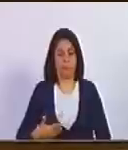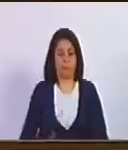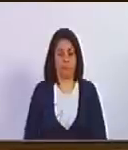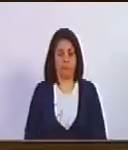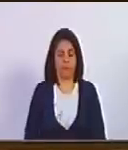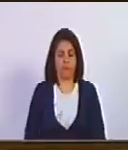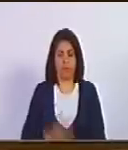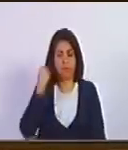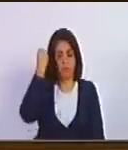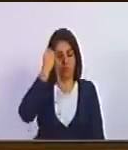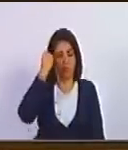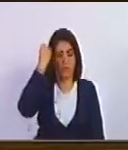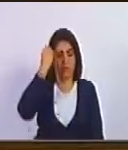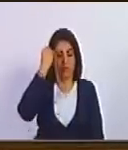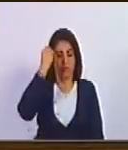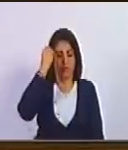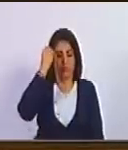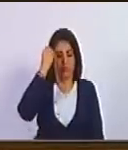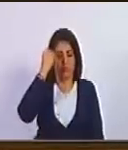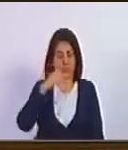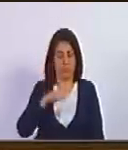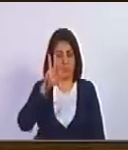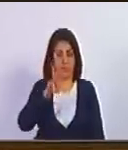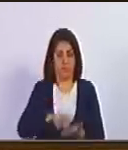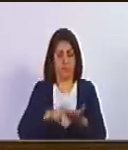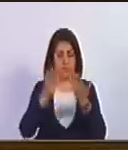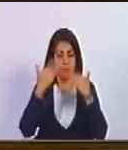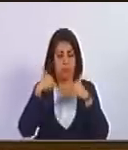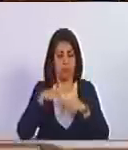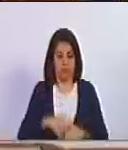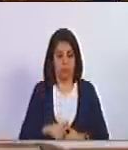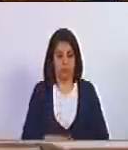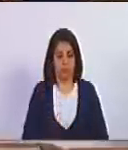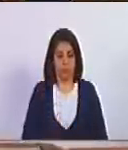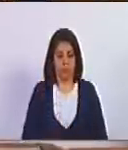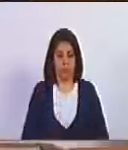presidente. En consideración. Aprobado. Siguiente.